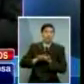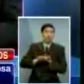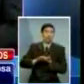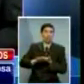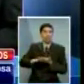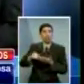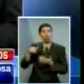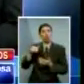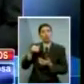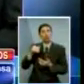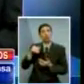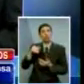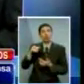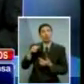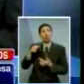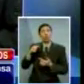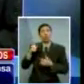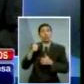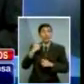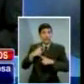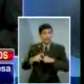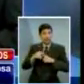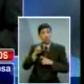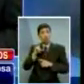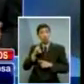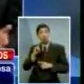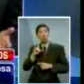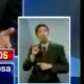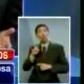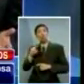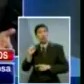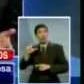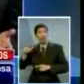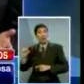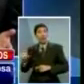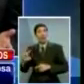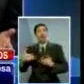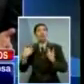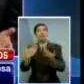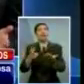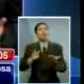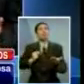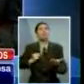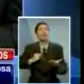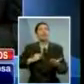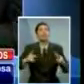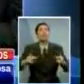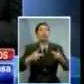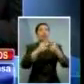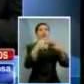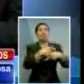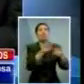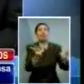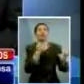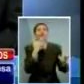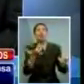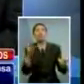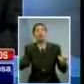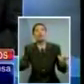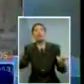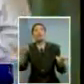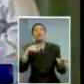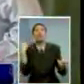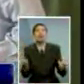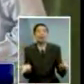cierto?, el exalcalde de Undurraga, se le dio el Ministerio de Obras Públicas como premio de consuelo. O sea, creo que es... Pero la diferencia aquí está, yo